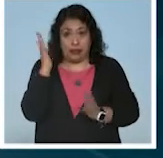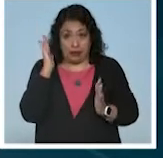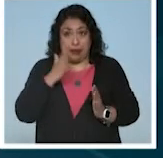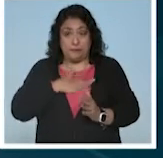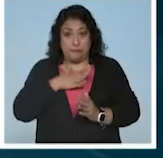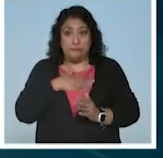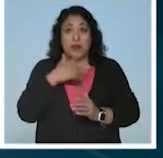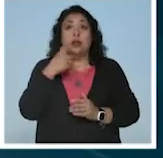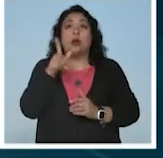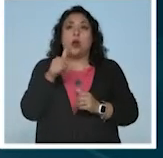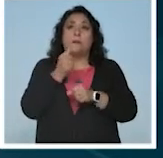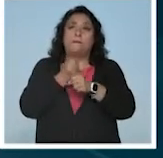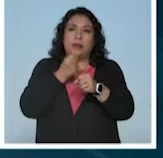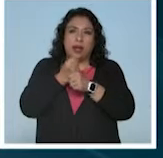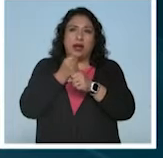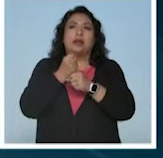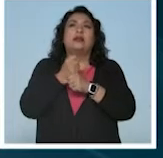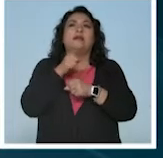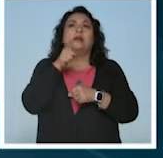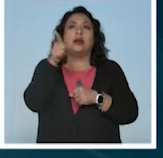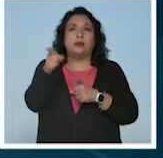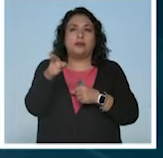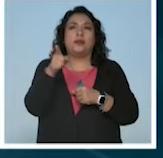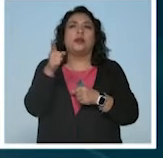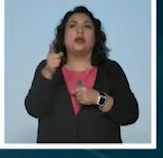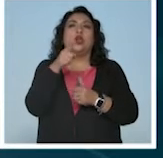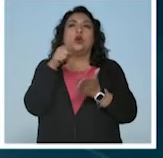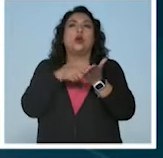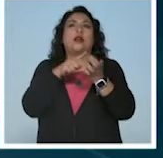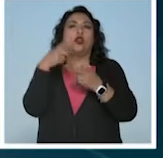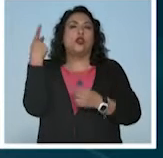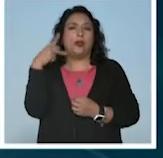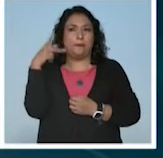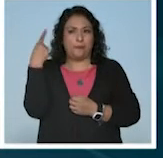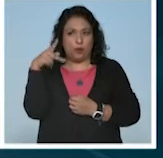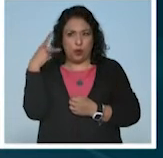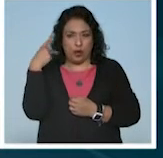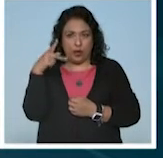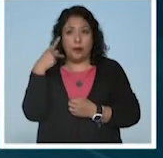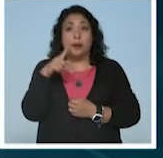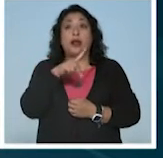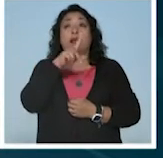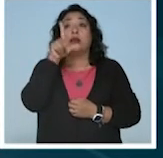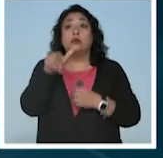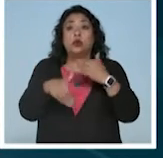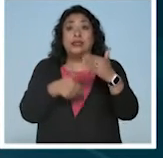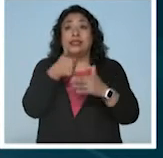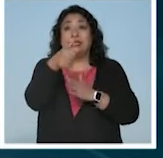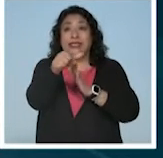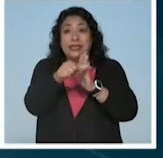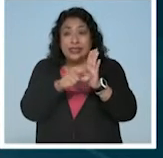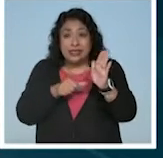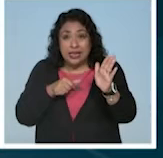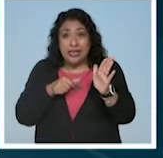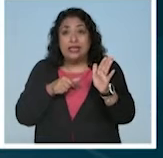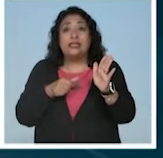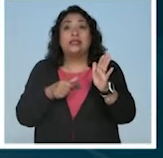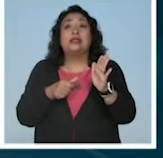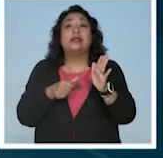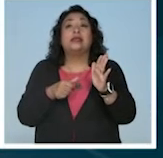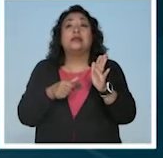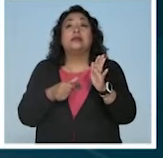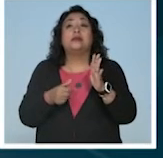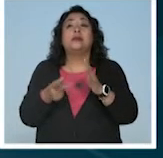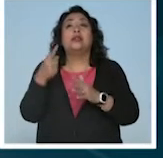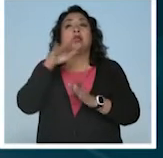prácticas profesionales en puebla en el estudio de puebla y al final después de estos seis meses me obsesionan el contrato para